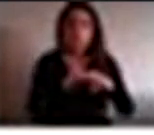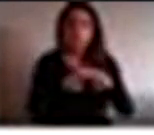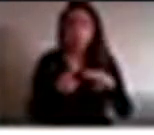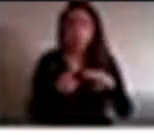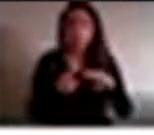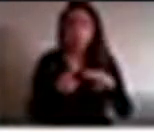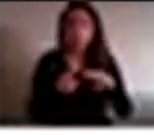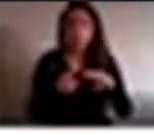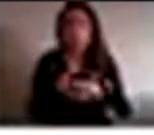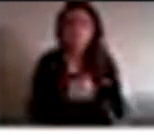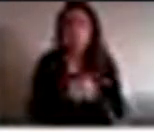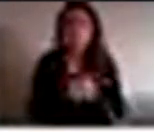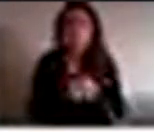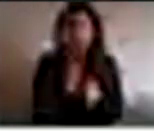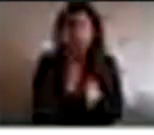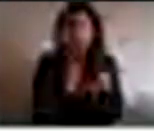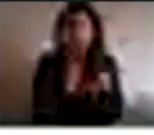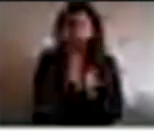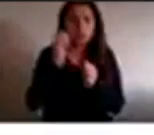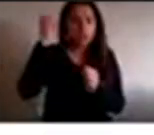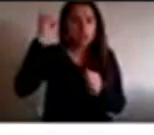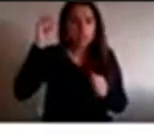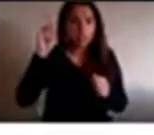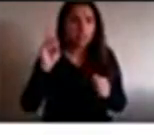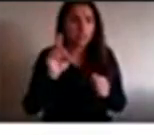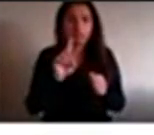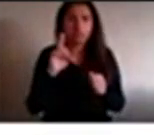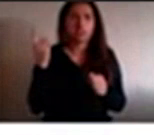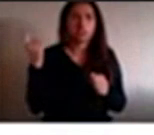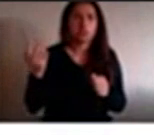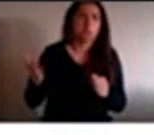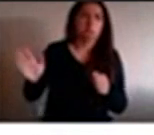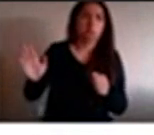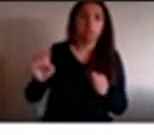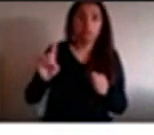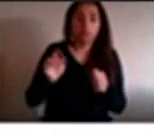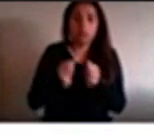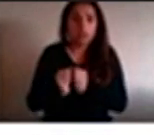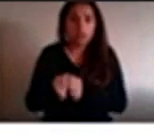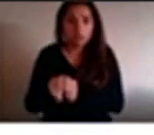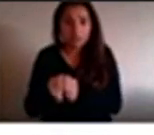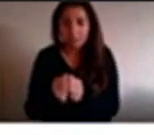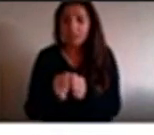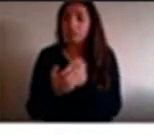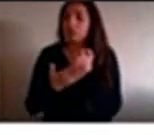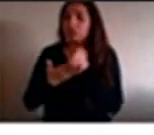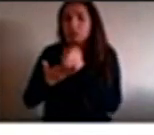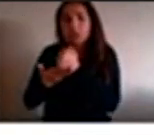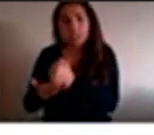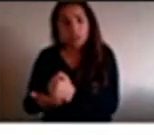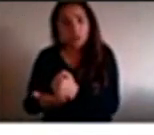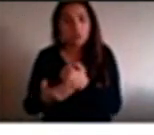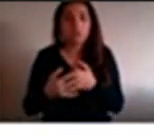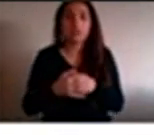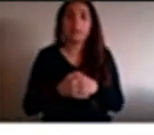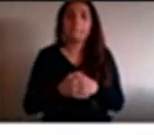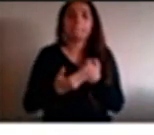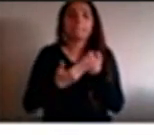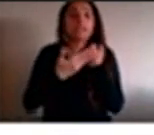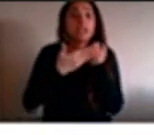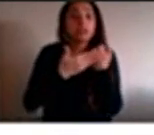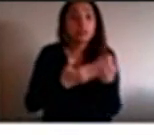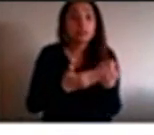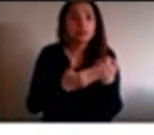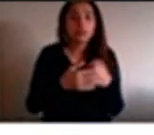acompañamiento a las personas con discapacidad contratadas en dichas empresas, como también procesos de intermediación laboral, los cuales son